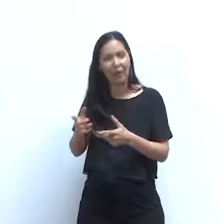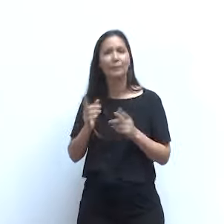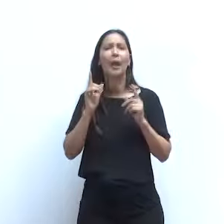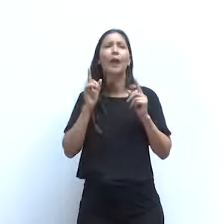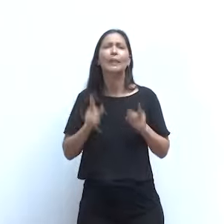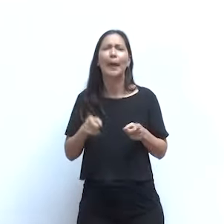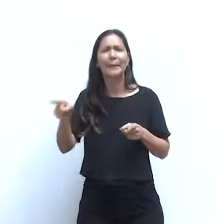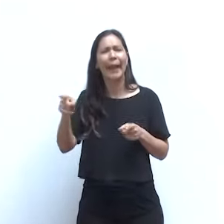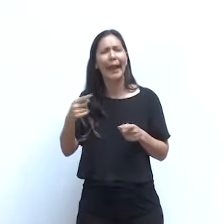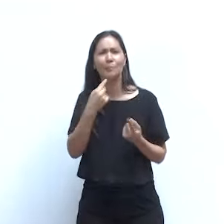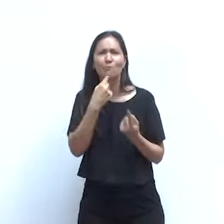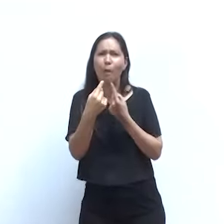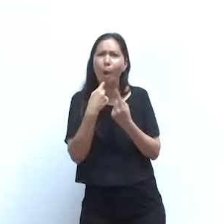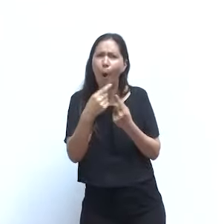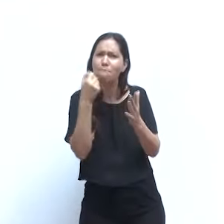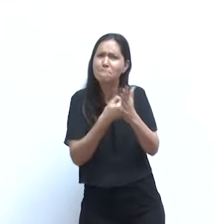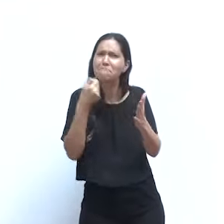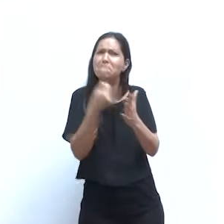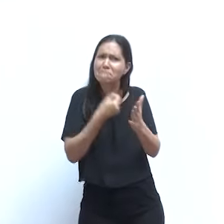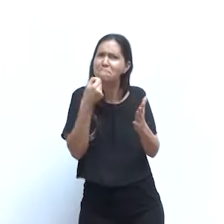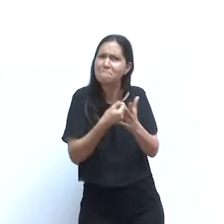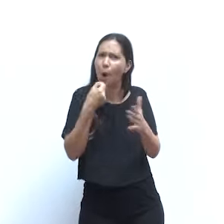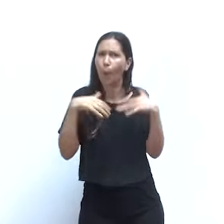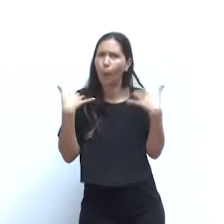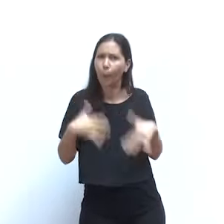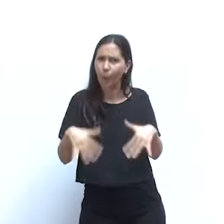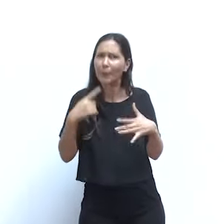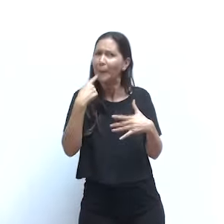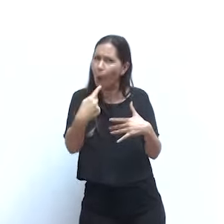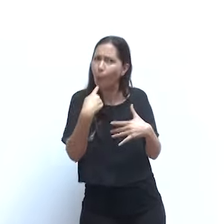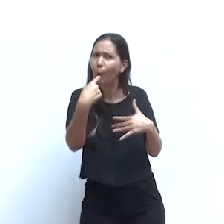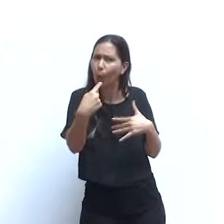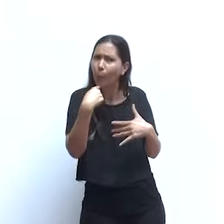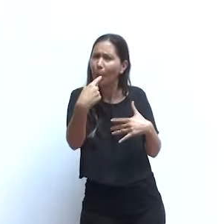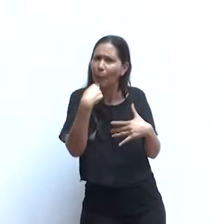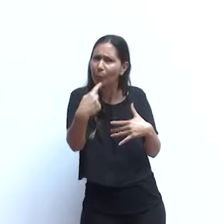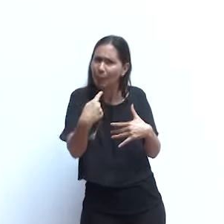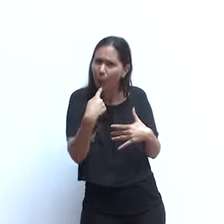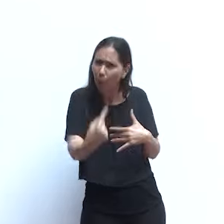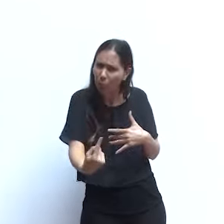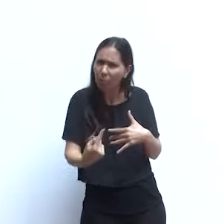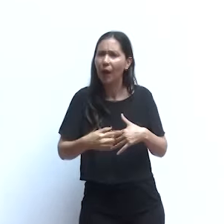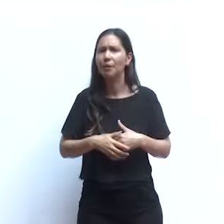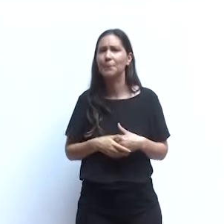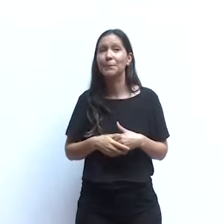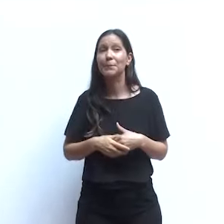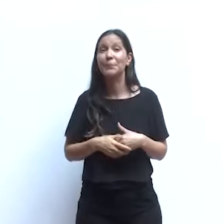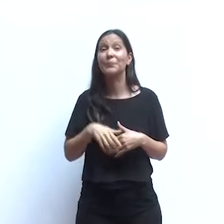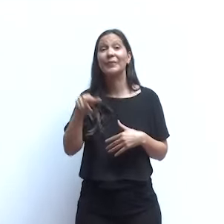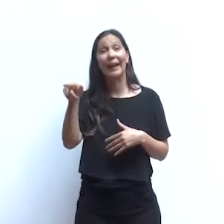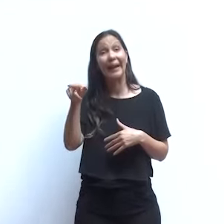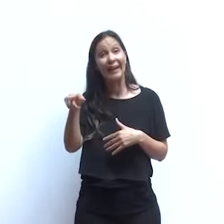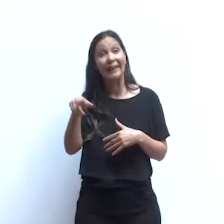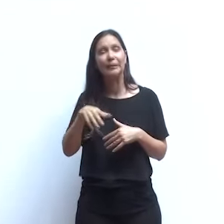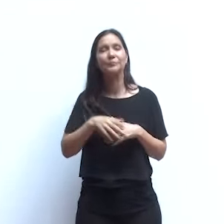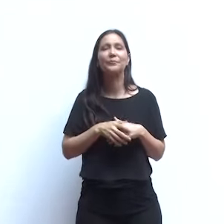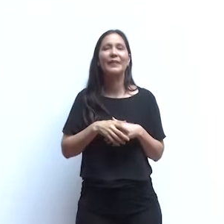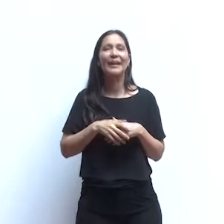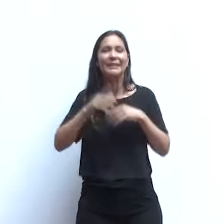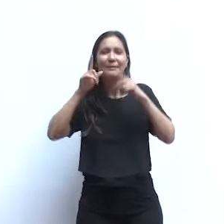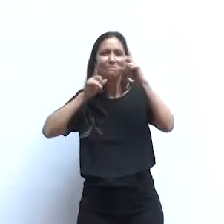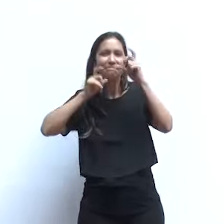preguntas insistentes e incisivas que que suele hacer no este hay en esa en esa